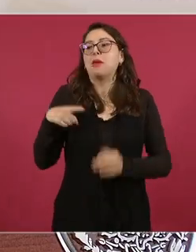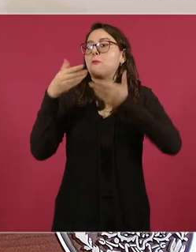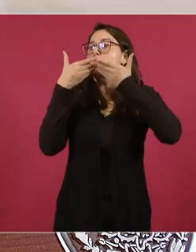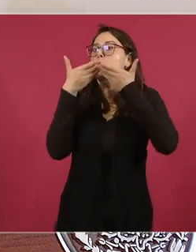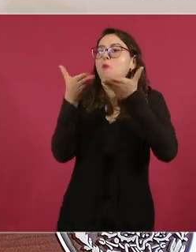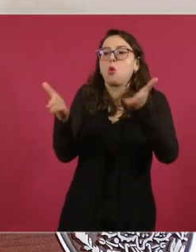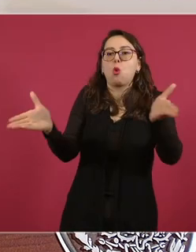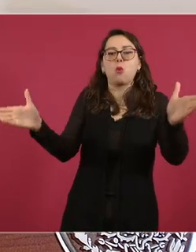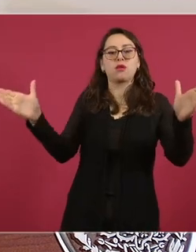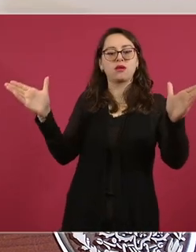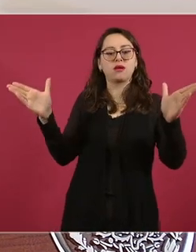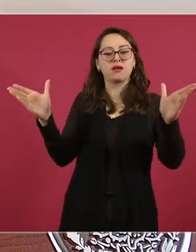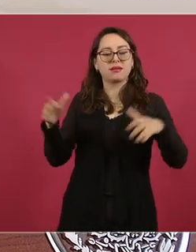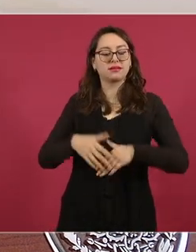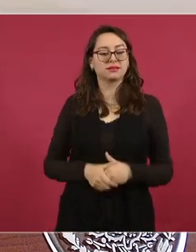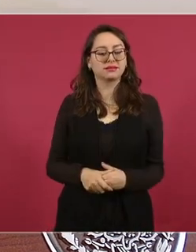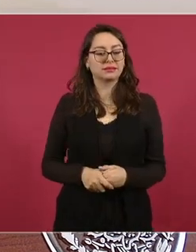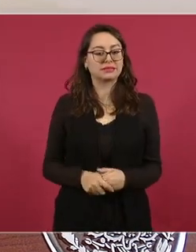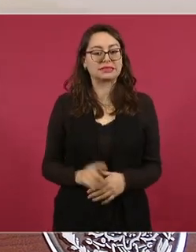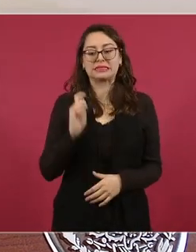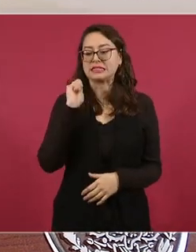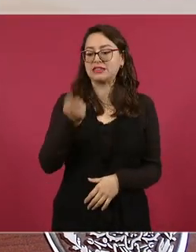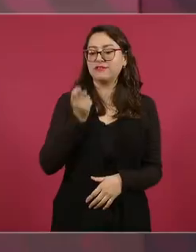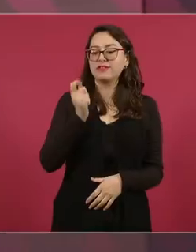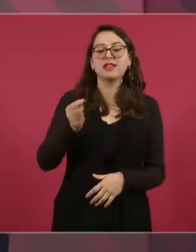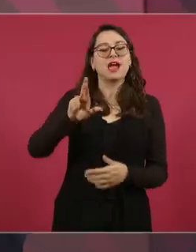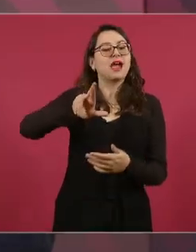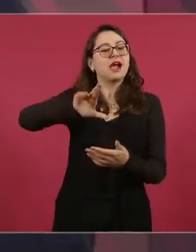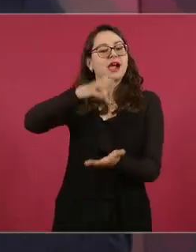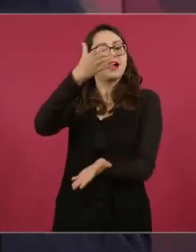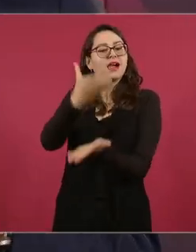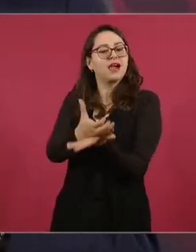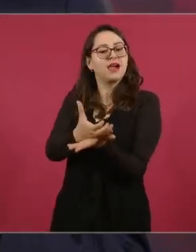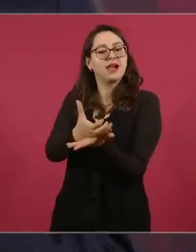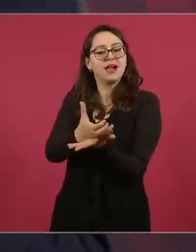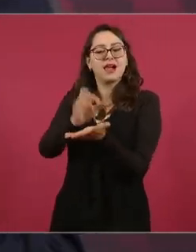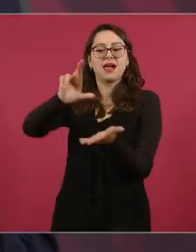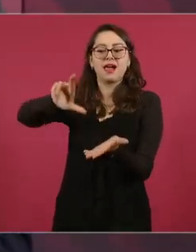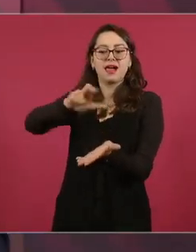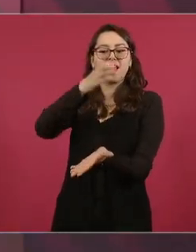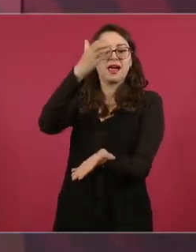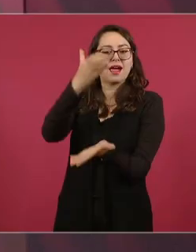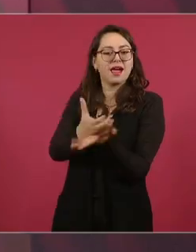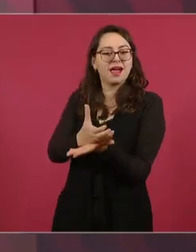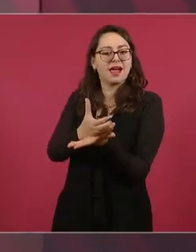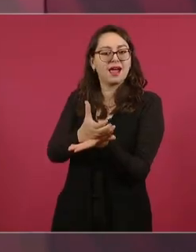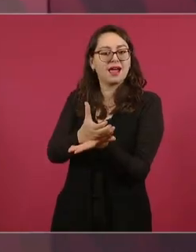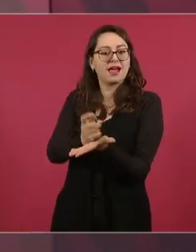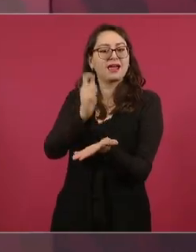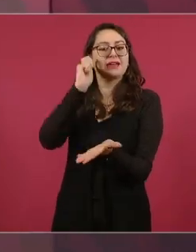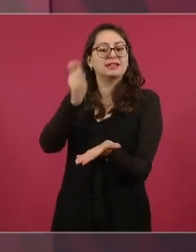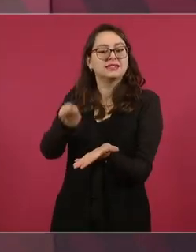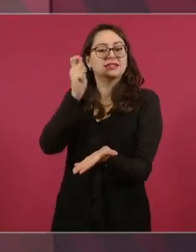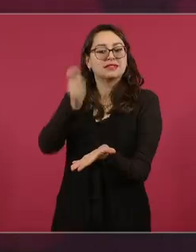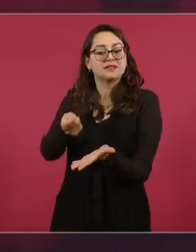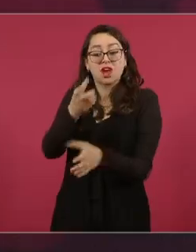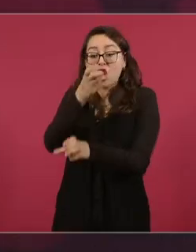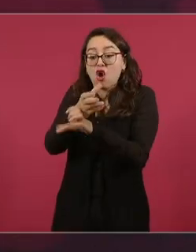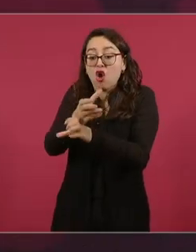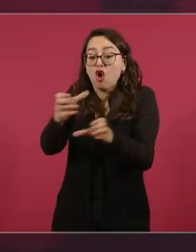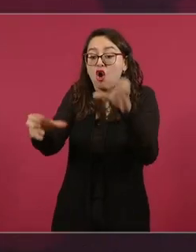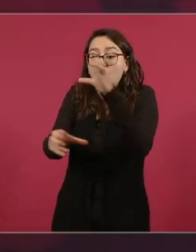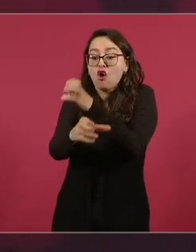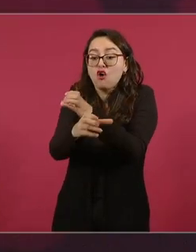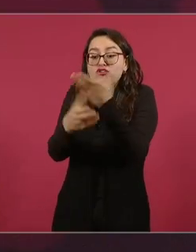República es res pública, cosa pública.